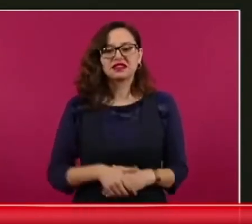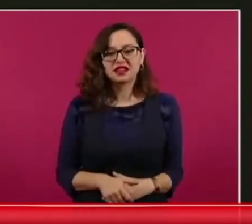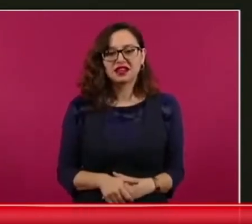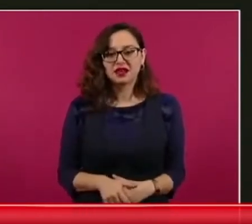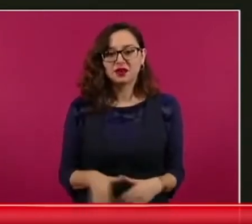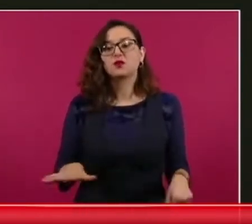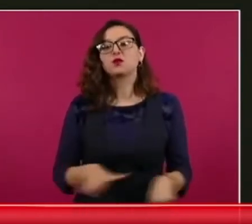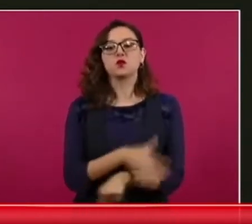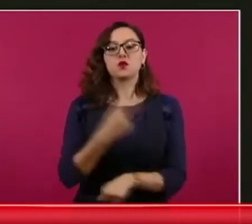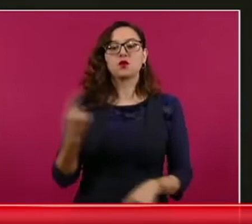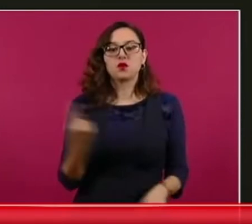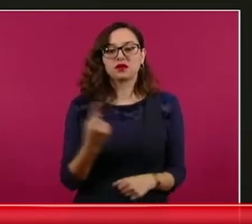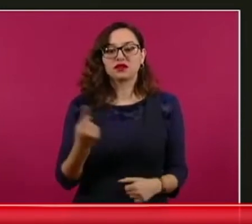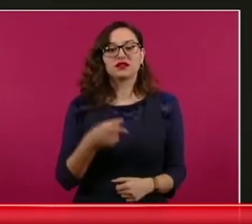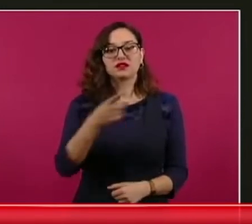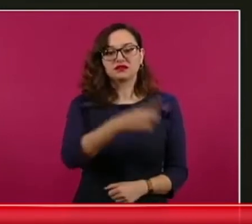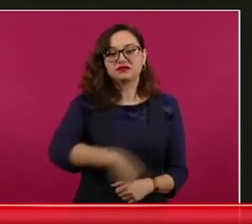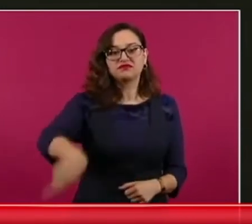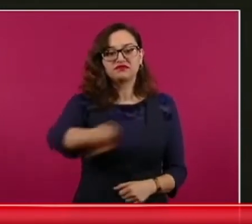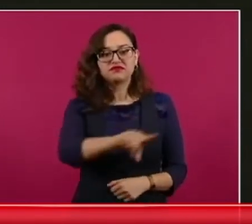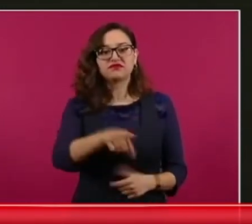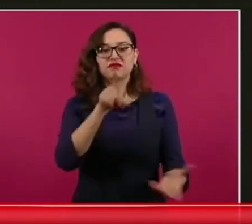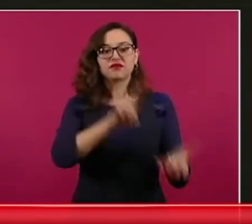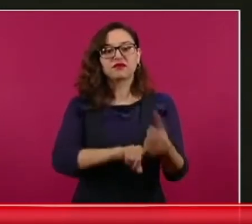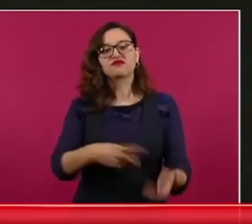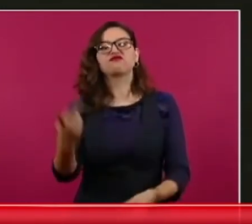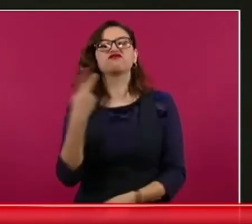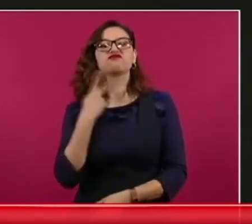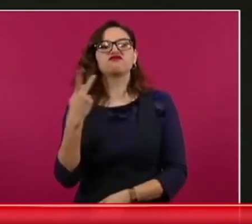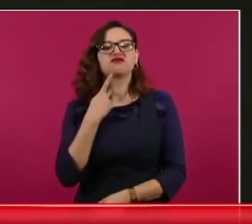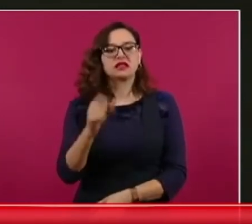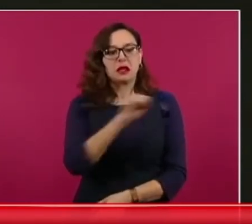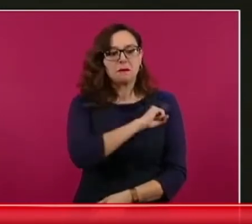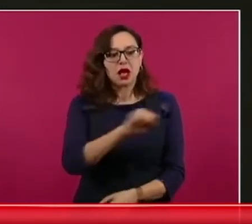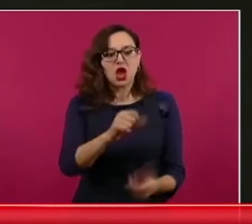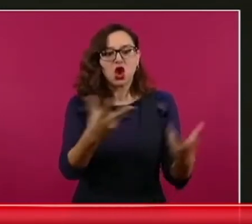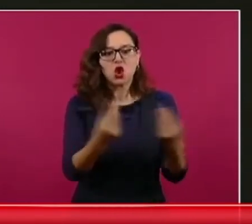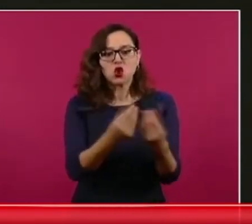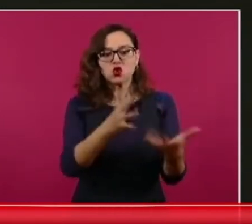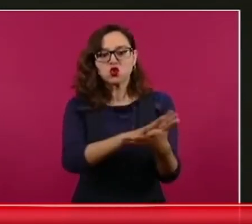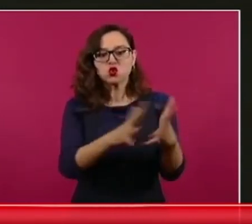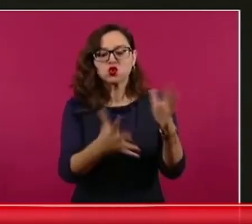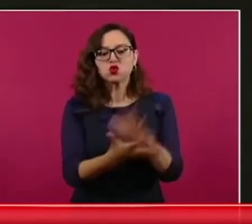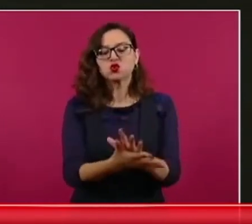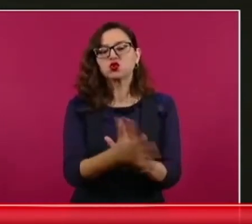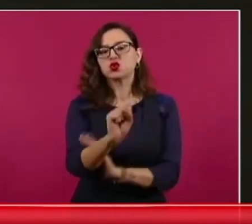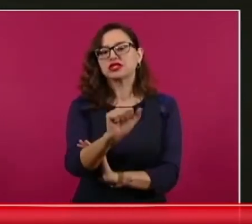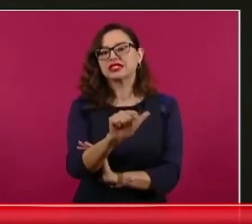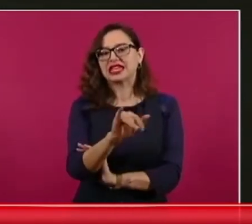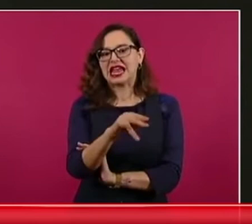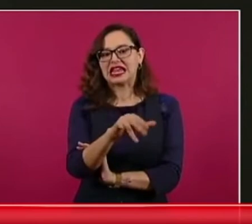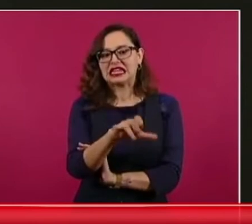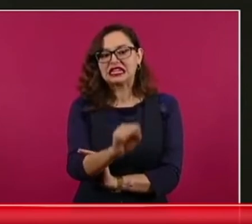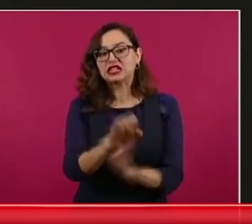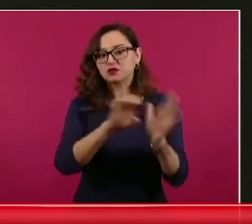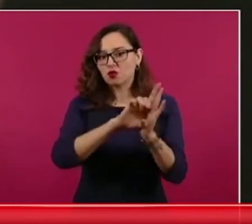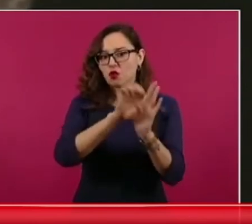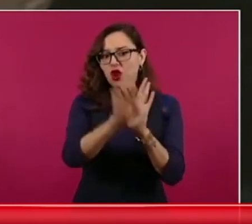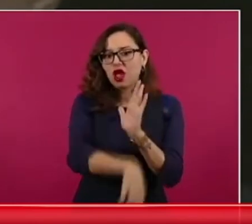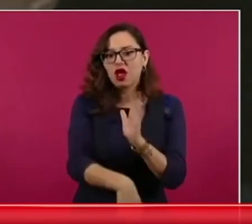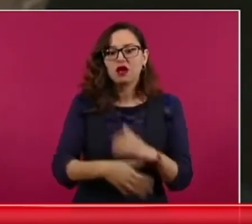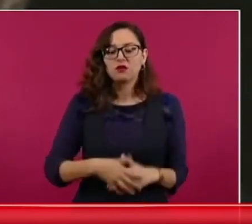personajes más siniestros de la vida pública del pasado, como Carlos Salinas de Gortari,